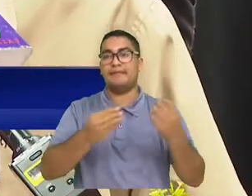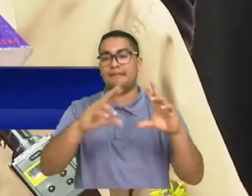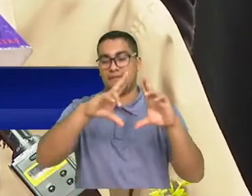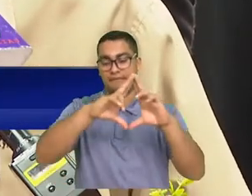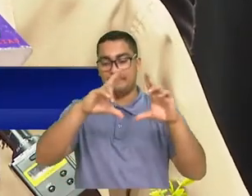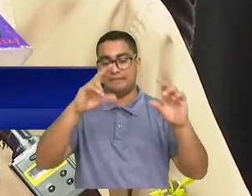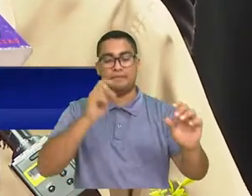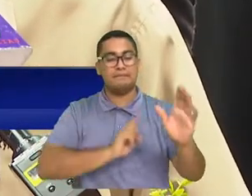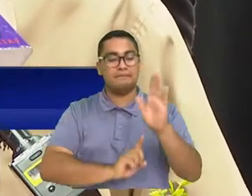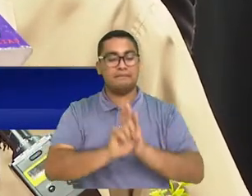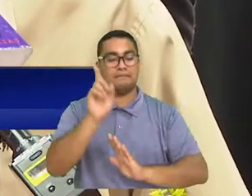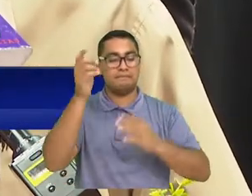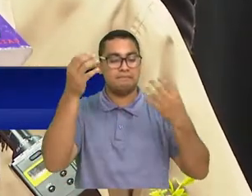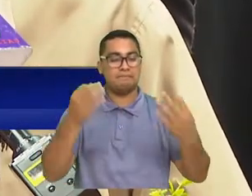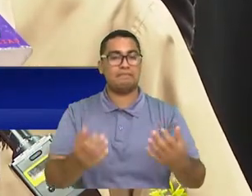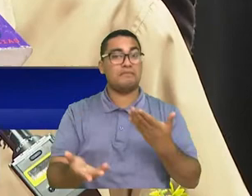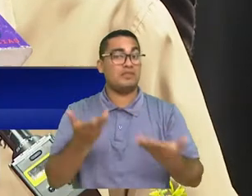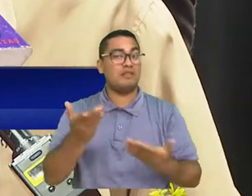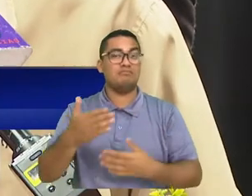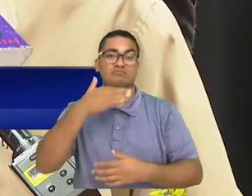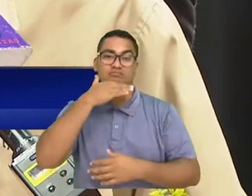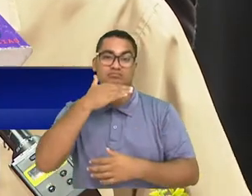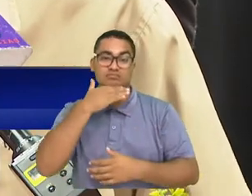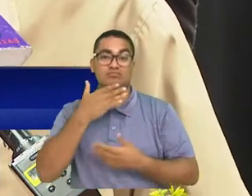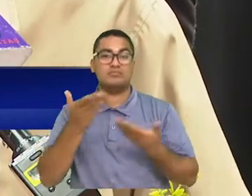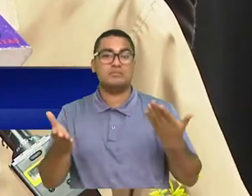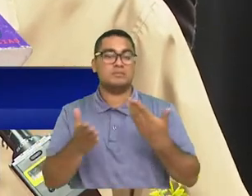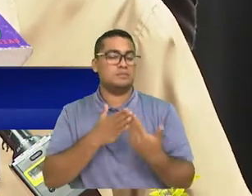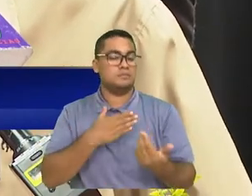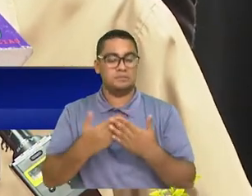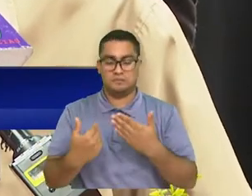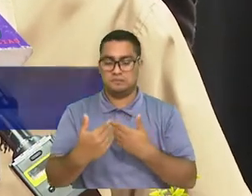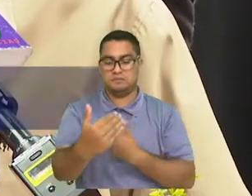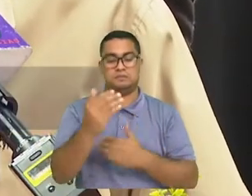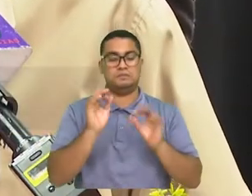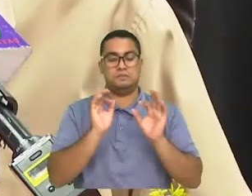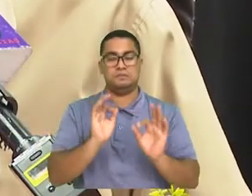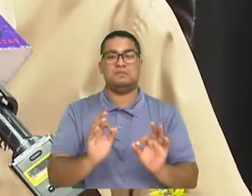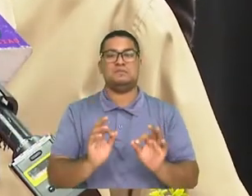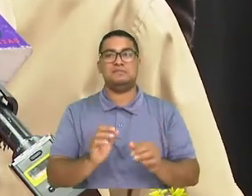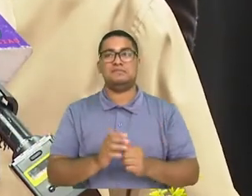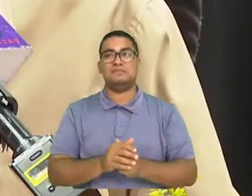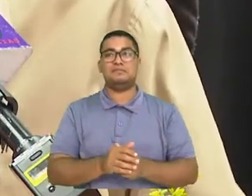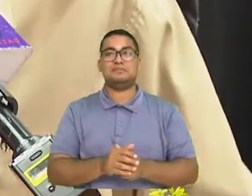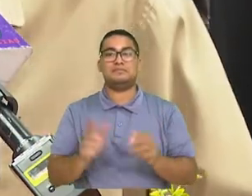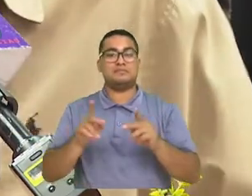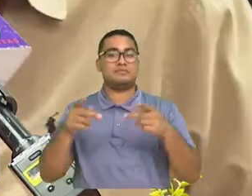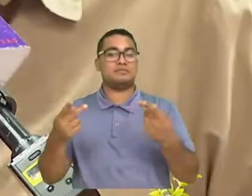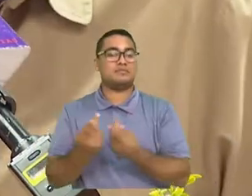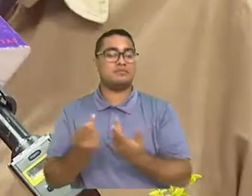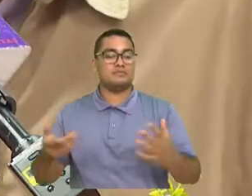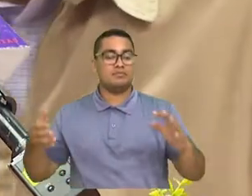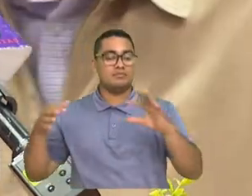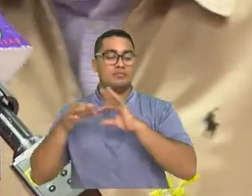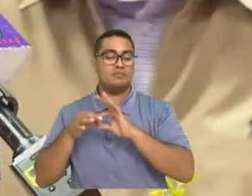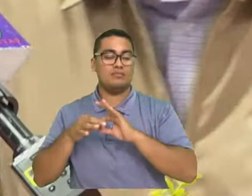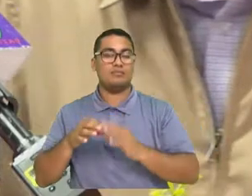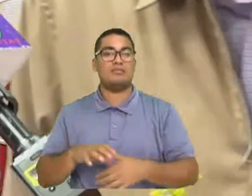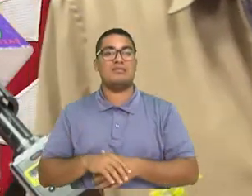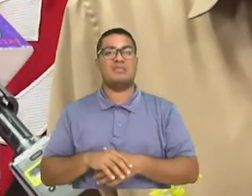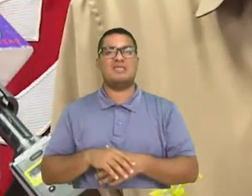creciendo a pesar de las dificultades. Seguimos de frente, avanzando con nuestro pueblo.